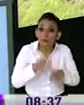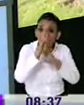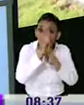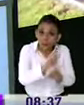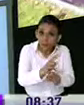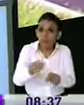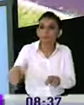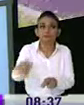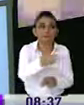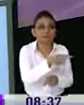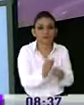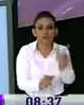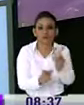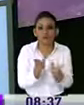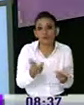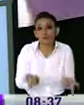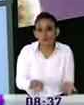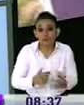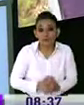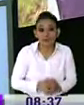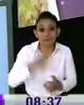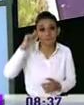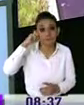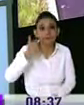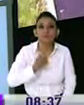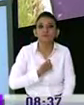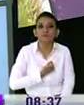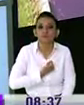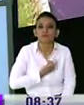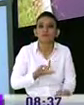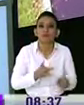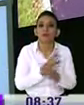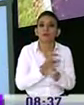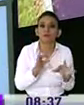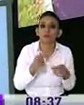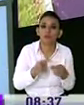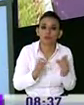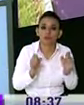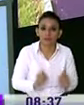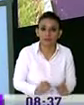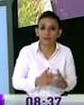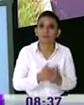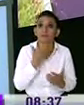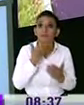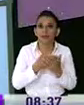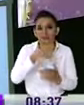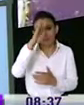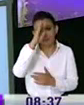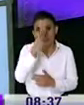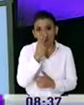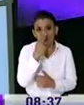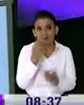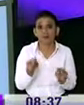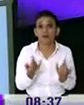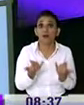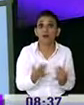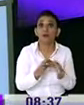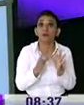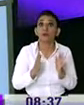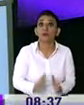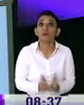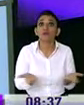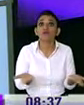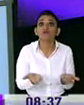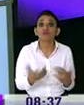vecino. Recuerden que nosotros somos los gestores también de la ciudad. Gracias al Capi Peseta. Vamos ahora con Andrea Orbe. Andrea